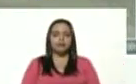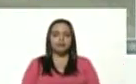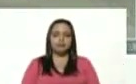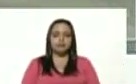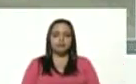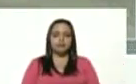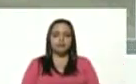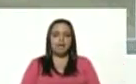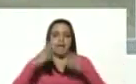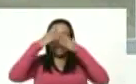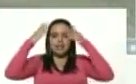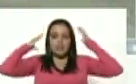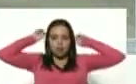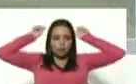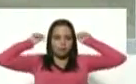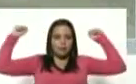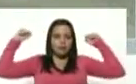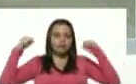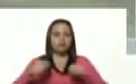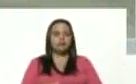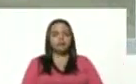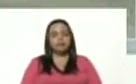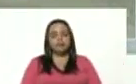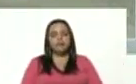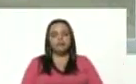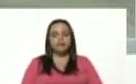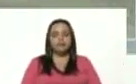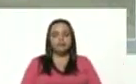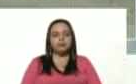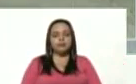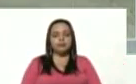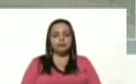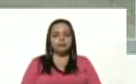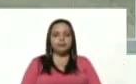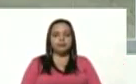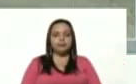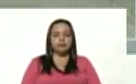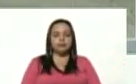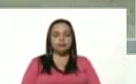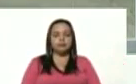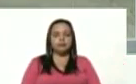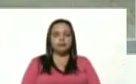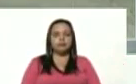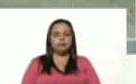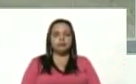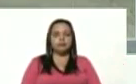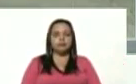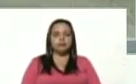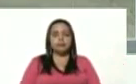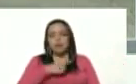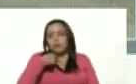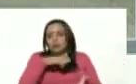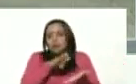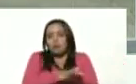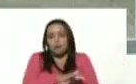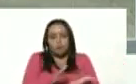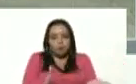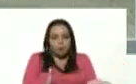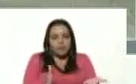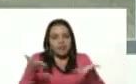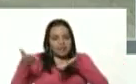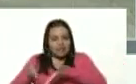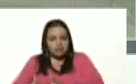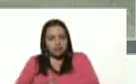Negro primero, el negro primero. Bueno, que murió y